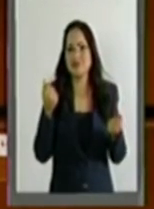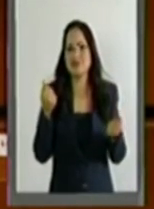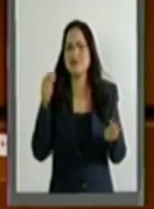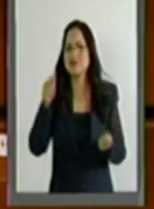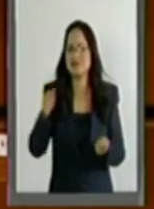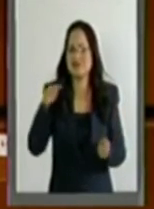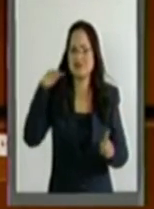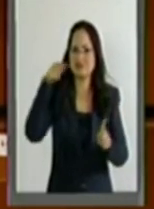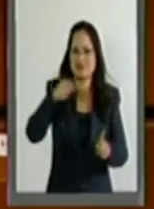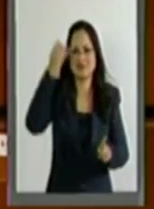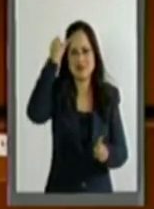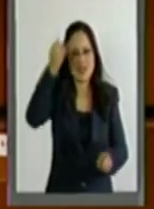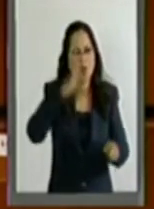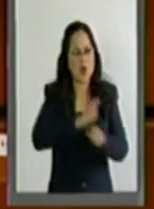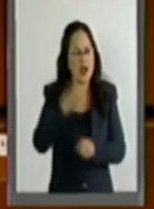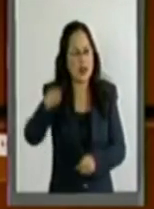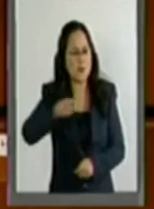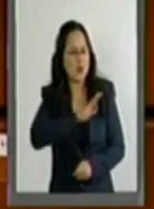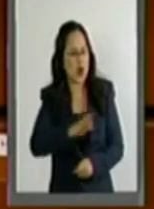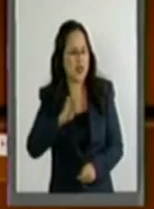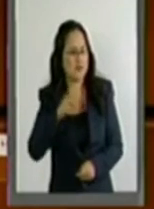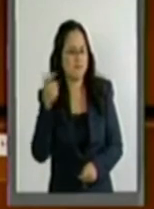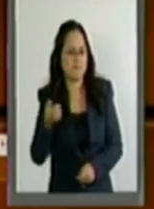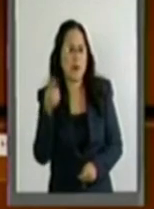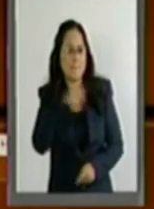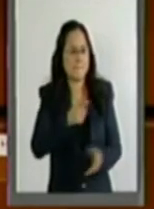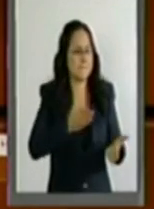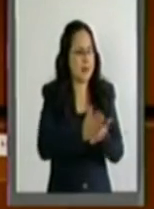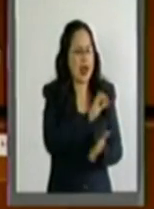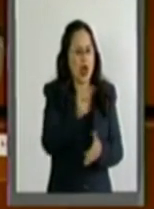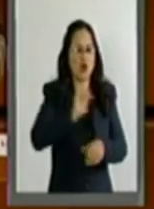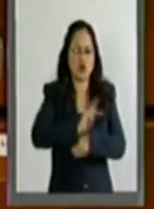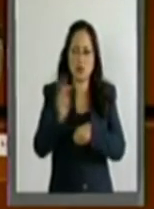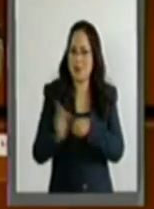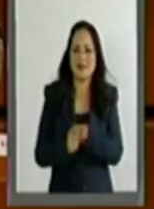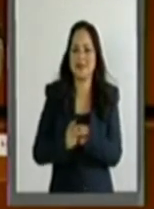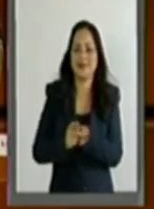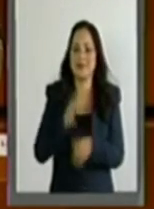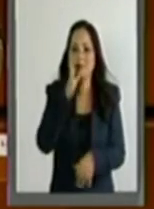a qué se refiere cuando piensa que puede intervenir en otro país.